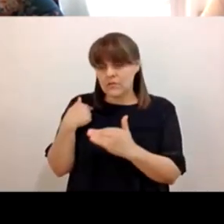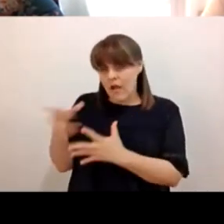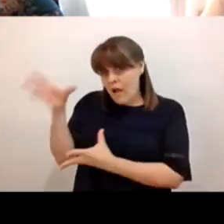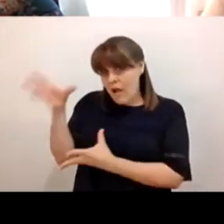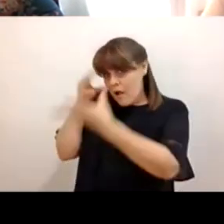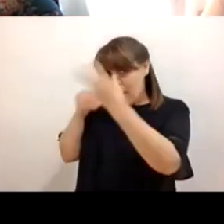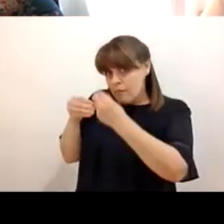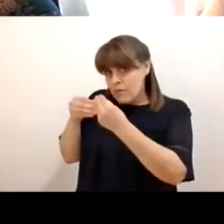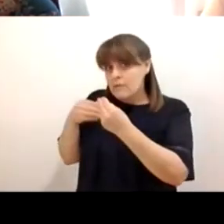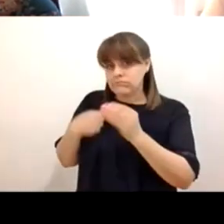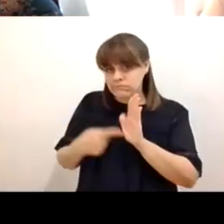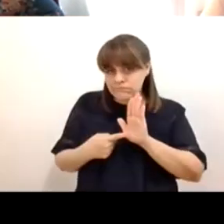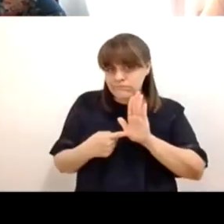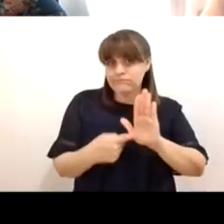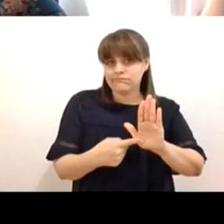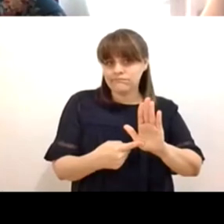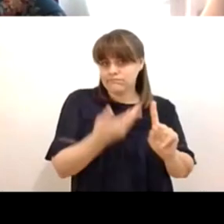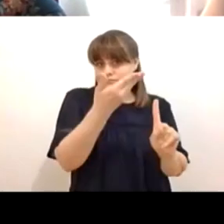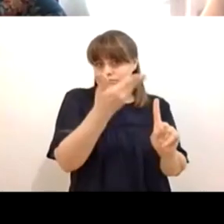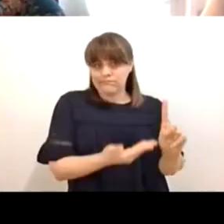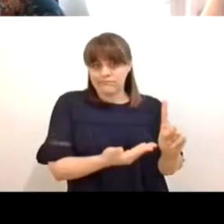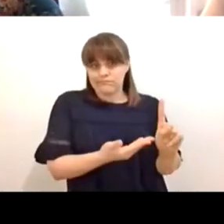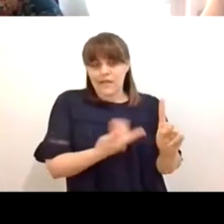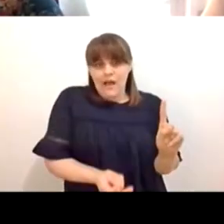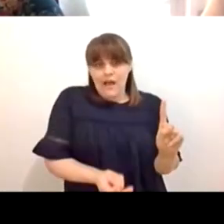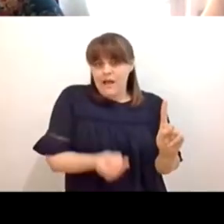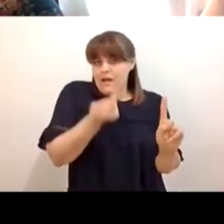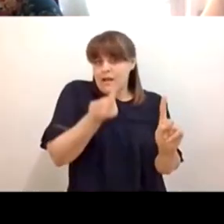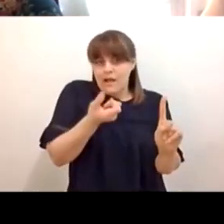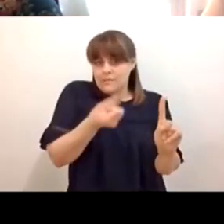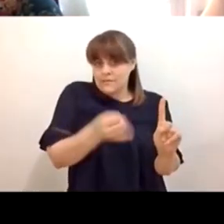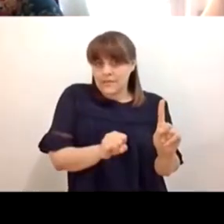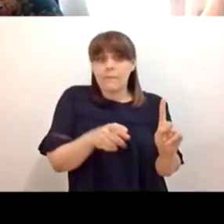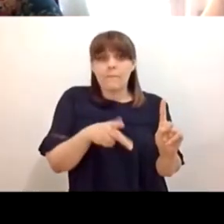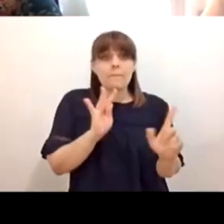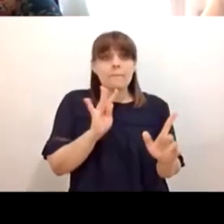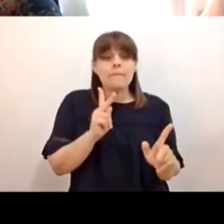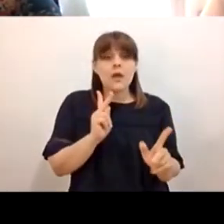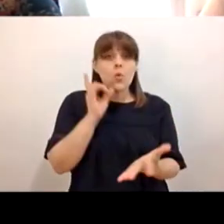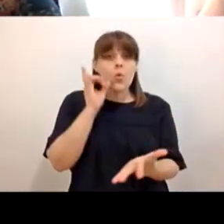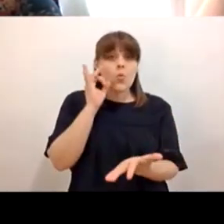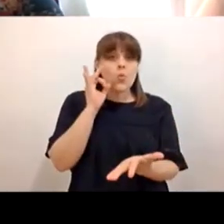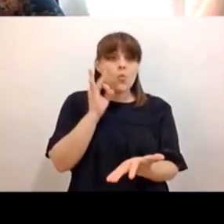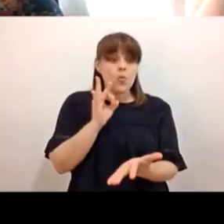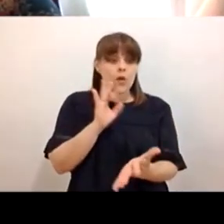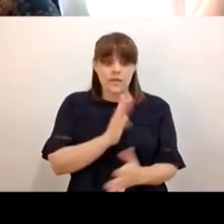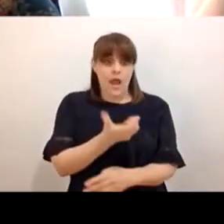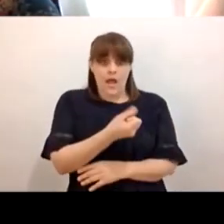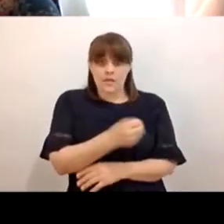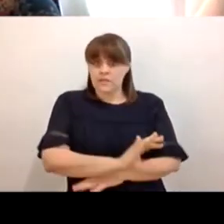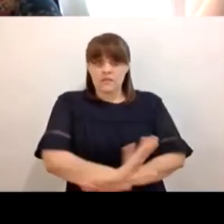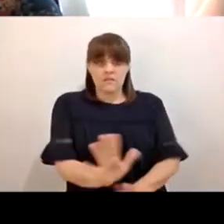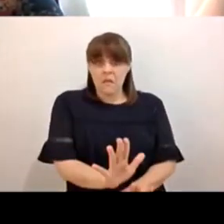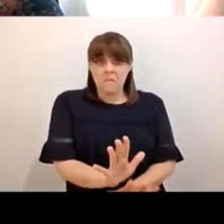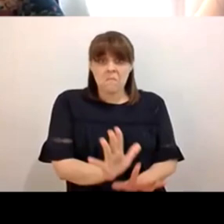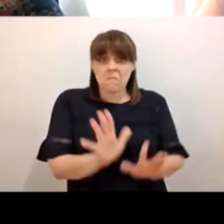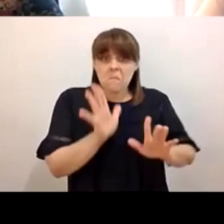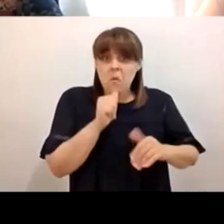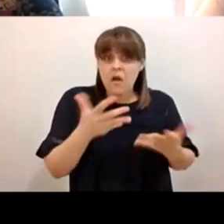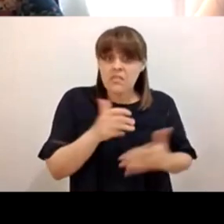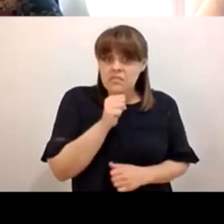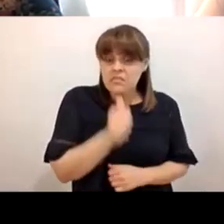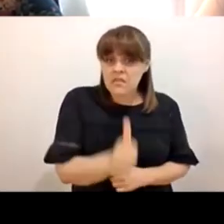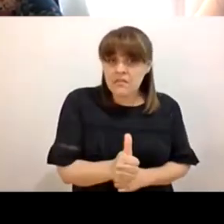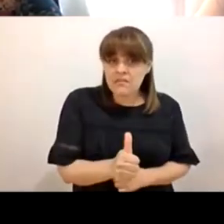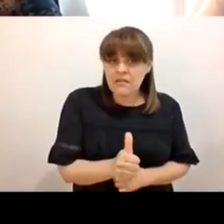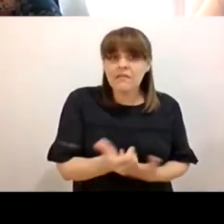y vamos a crecer con eso pero ninguna de esas cosas va a ser determinante porque si no entonces ¿dónde estaría la esperanza